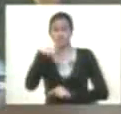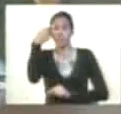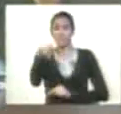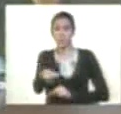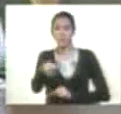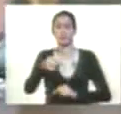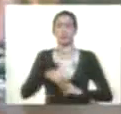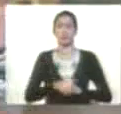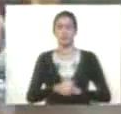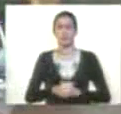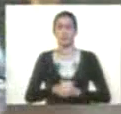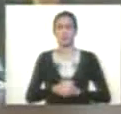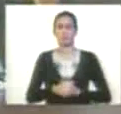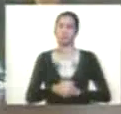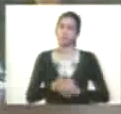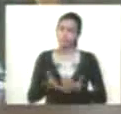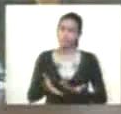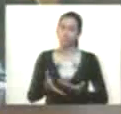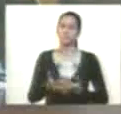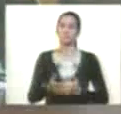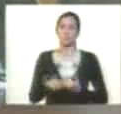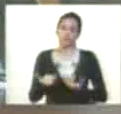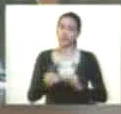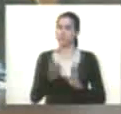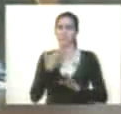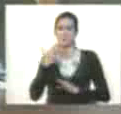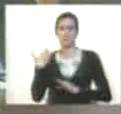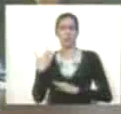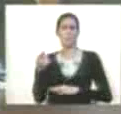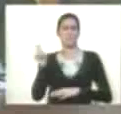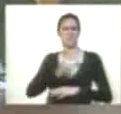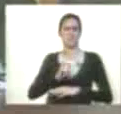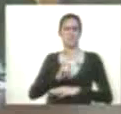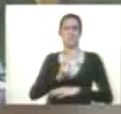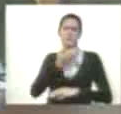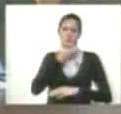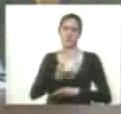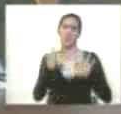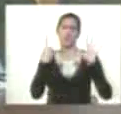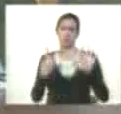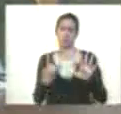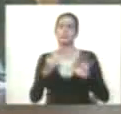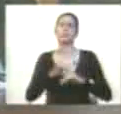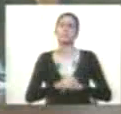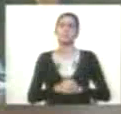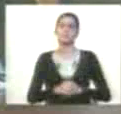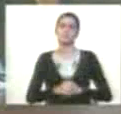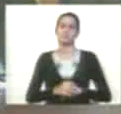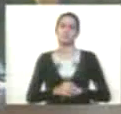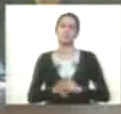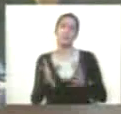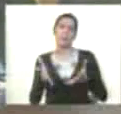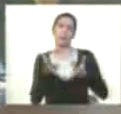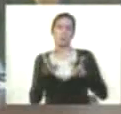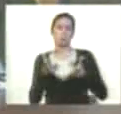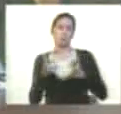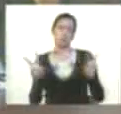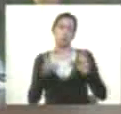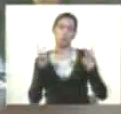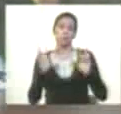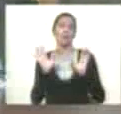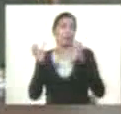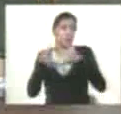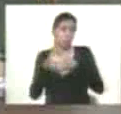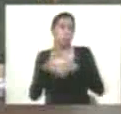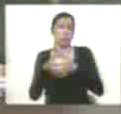de las circunstancias electorales que le dieron una mayoría circunstancial, valga la expresión, a estos